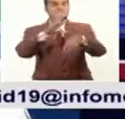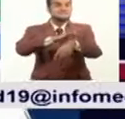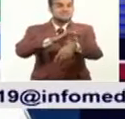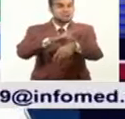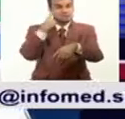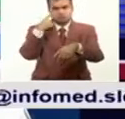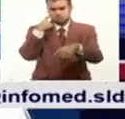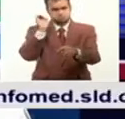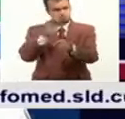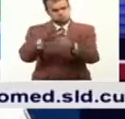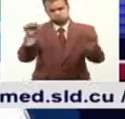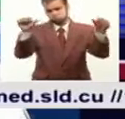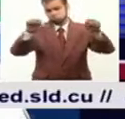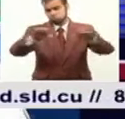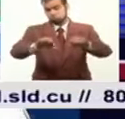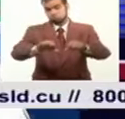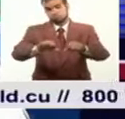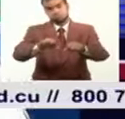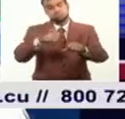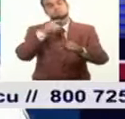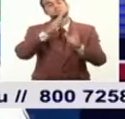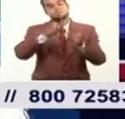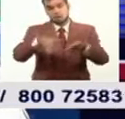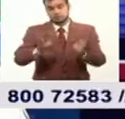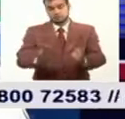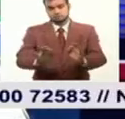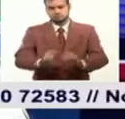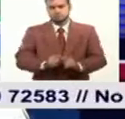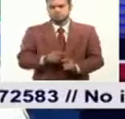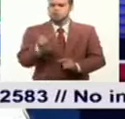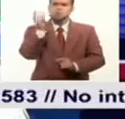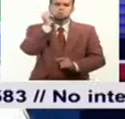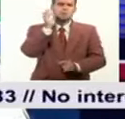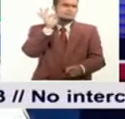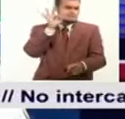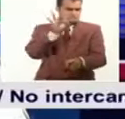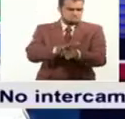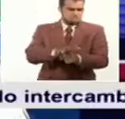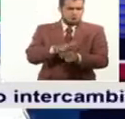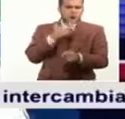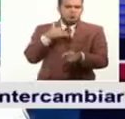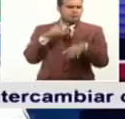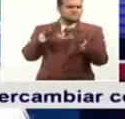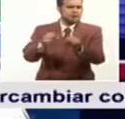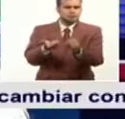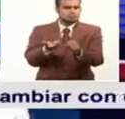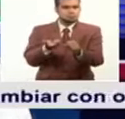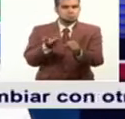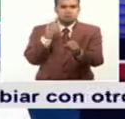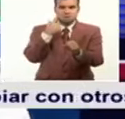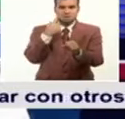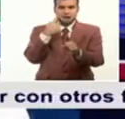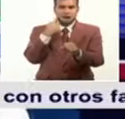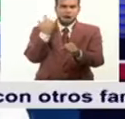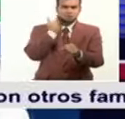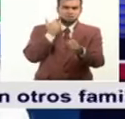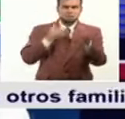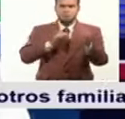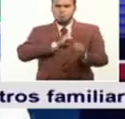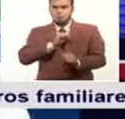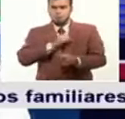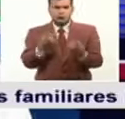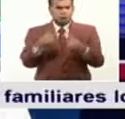pronóstico desfavorable. Esta paciente incluso inicialmente asintomática. Se detecta, reitero, por el